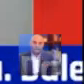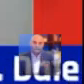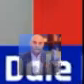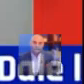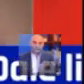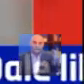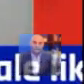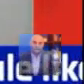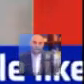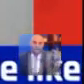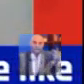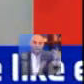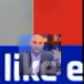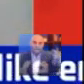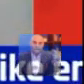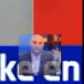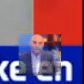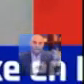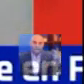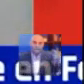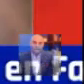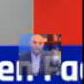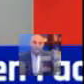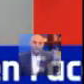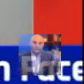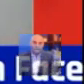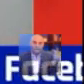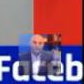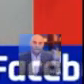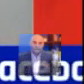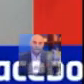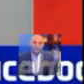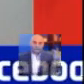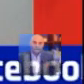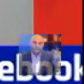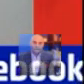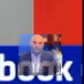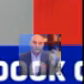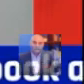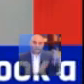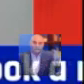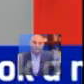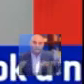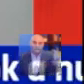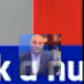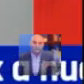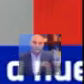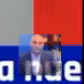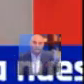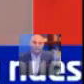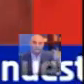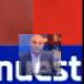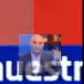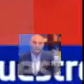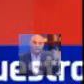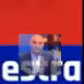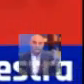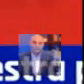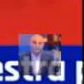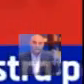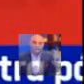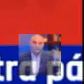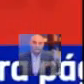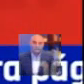a pedir, a solicitar allá, con la ayuda de Felipe Calderón. Estos son datos duros, algo que hemos